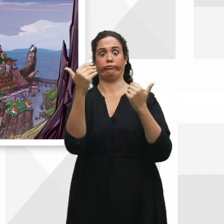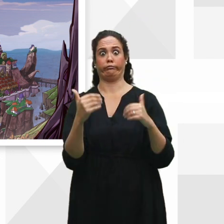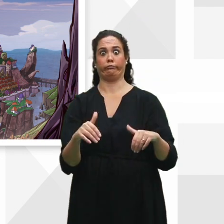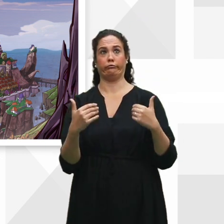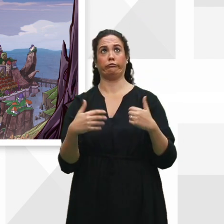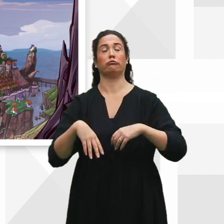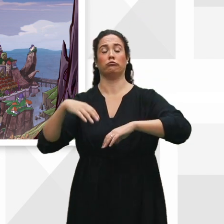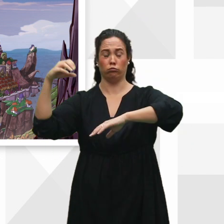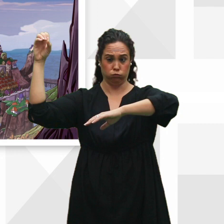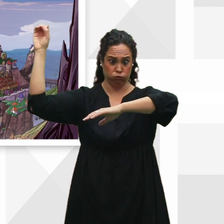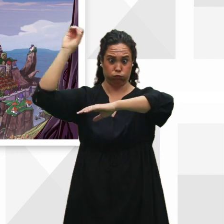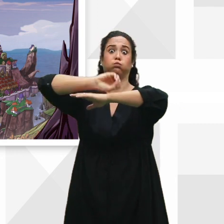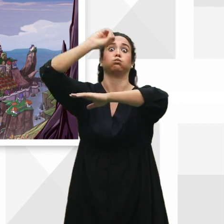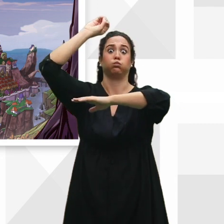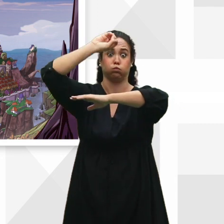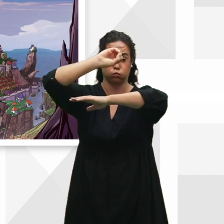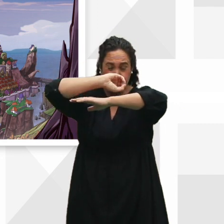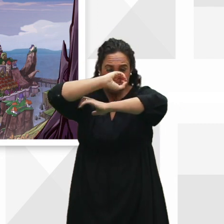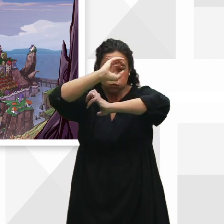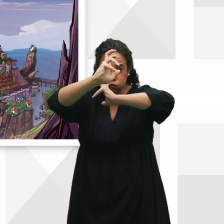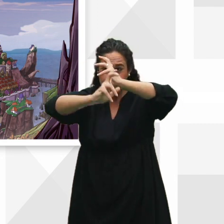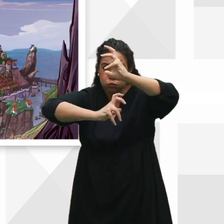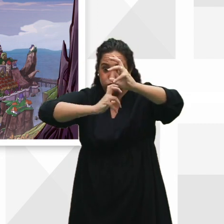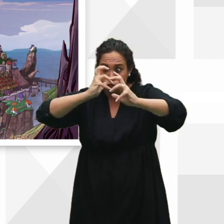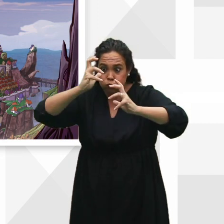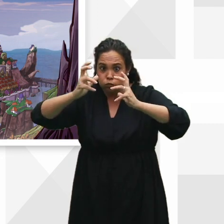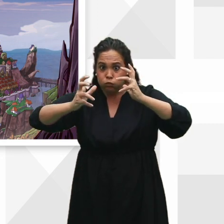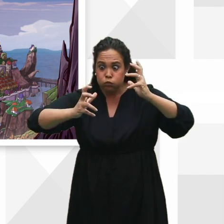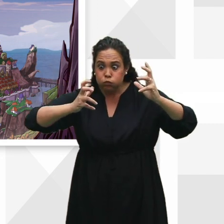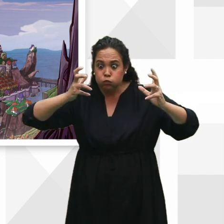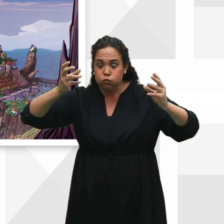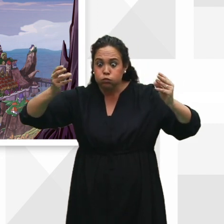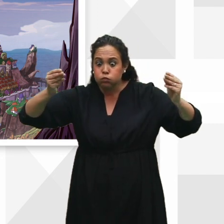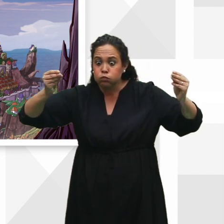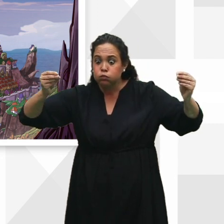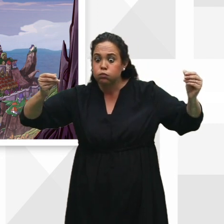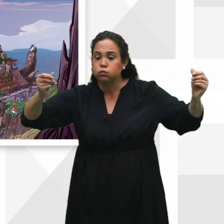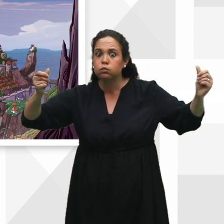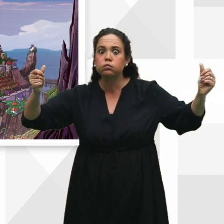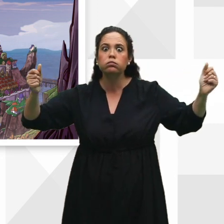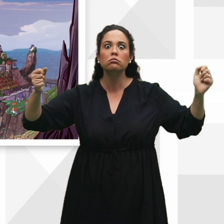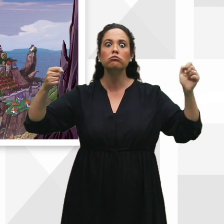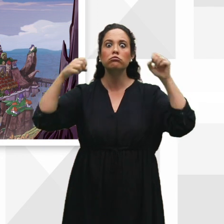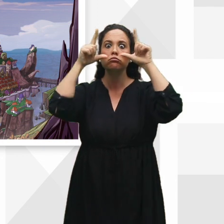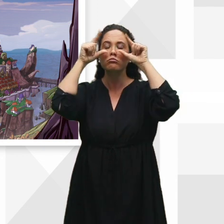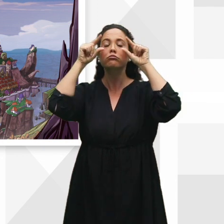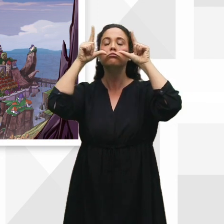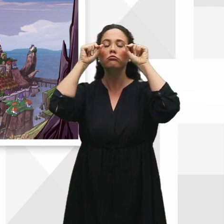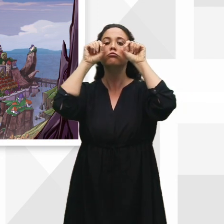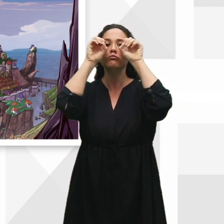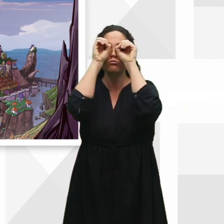Al caer sobre la tierra y disiparse el humo, a través de los cláteres del meteorito unos ojos parpadeaban.